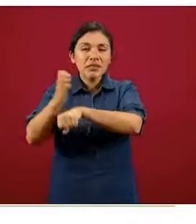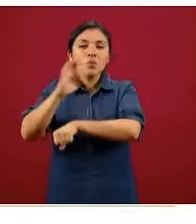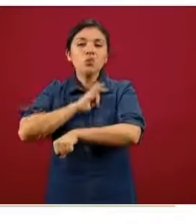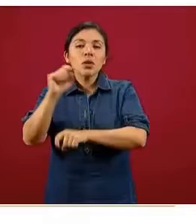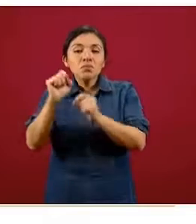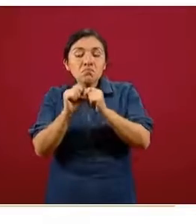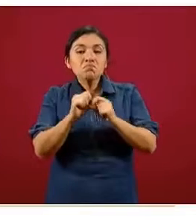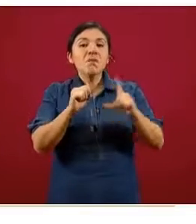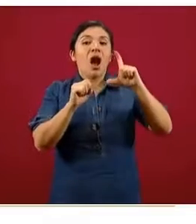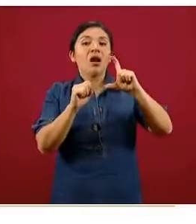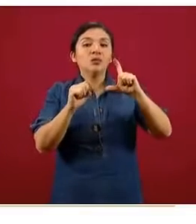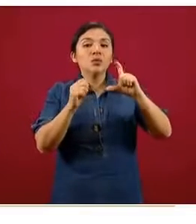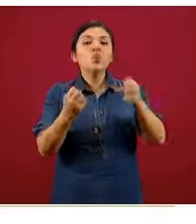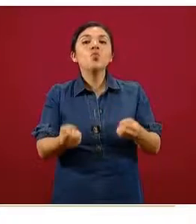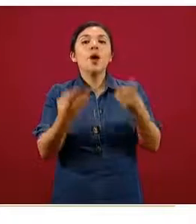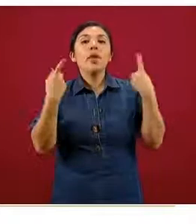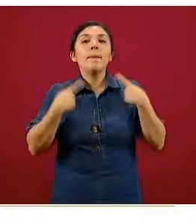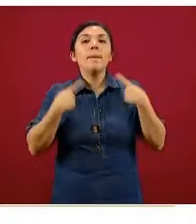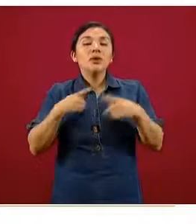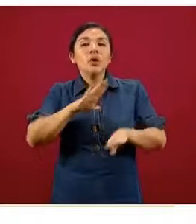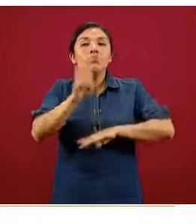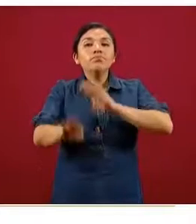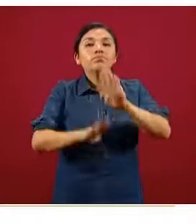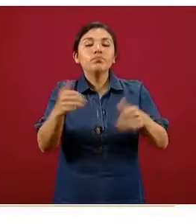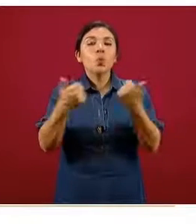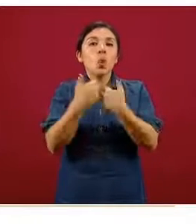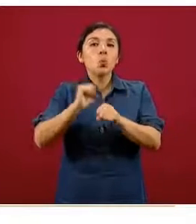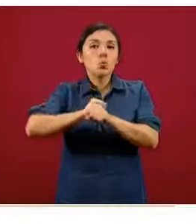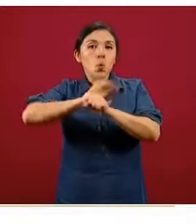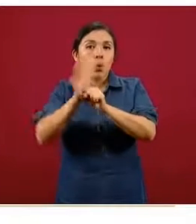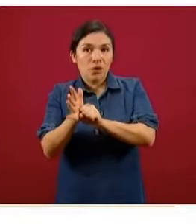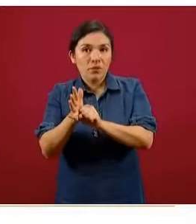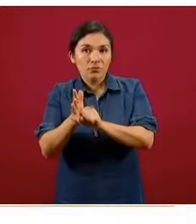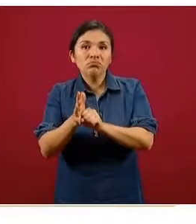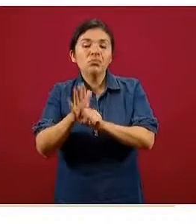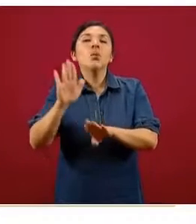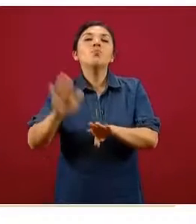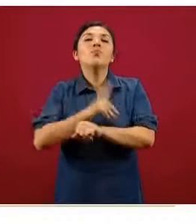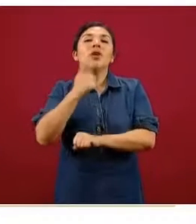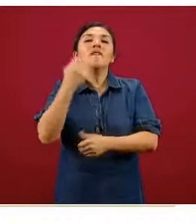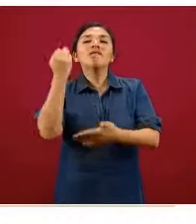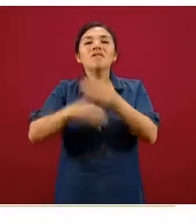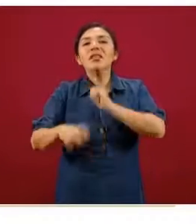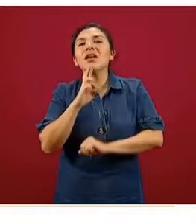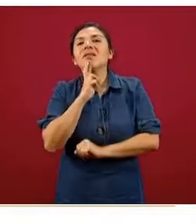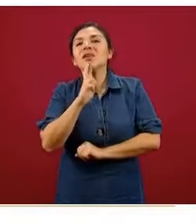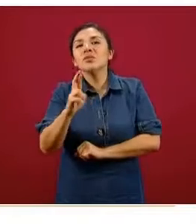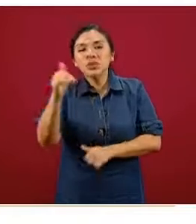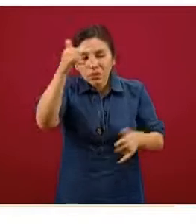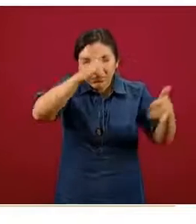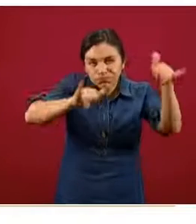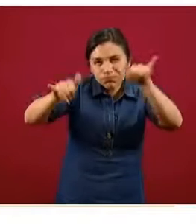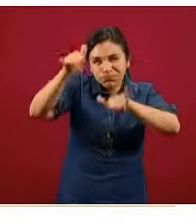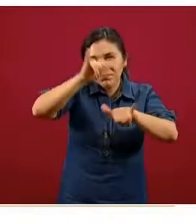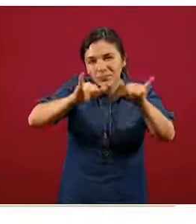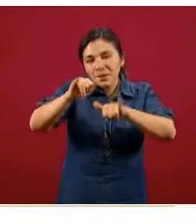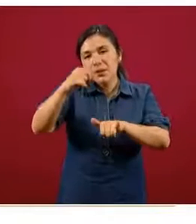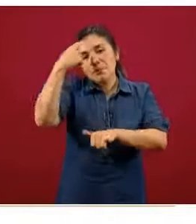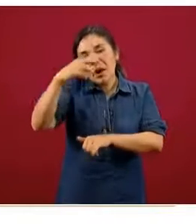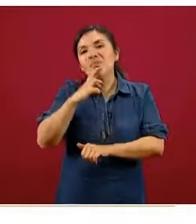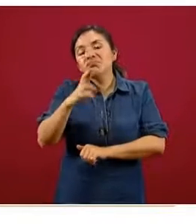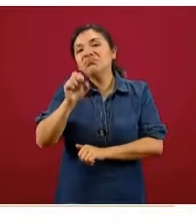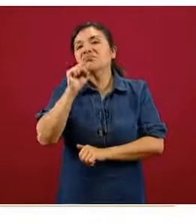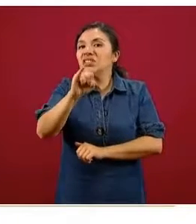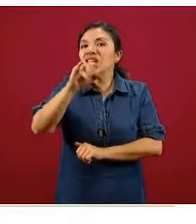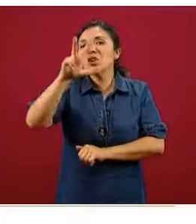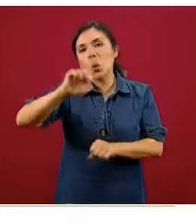se incrementen el número de estas defunciones confirmadas en relación a el tamaño que tienen las barras